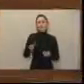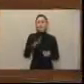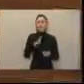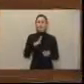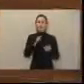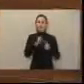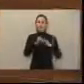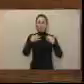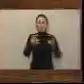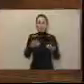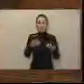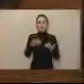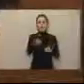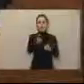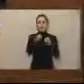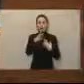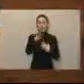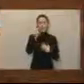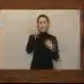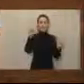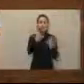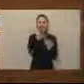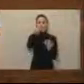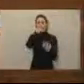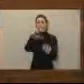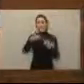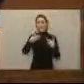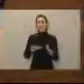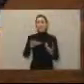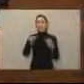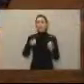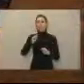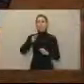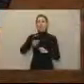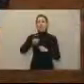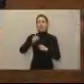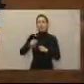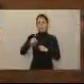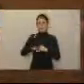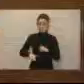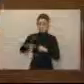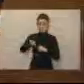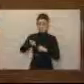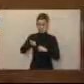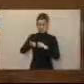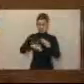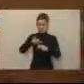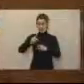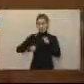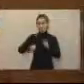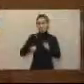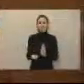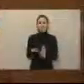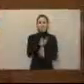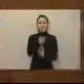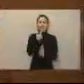Cámara sobre la marcha de las diligencias que están en la Fiscalía, visto el cariz que están tomando las cosas, ¿no? En ese sentido, ya adelanto que no vamos a admitir